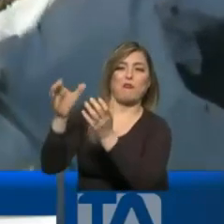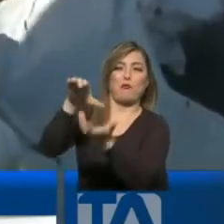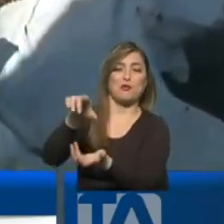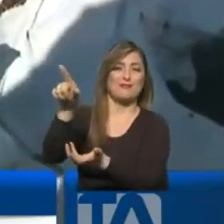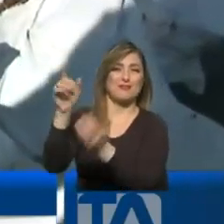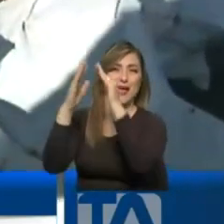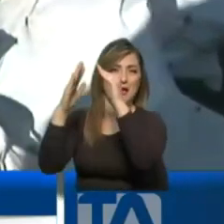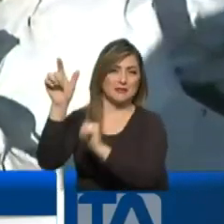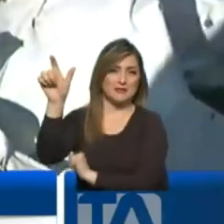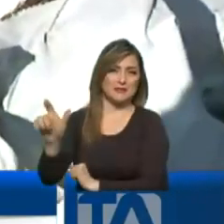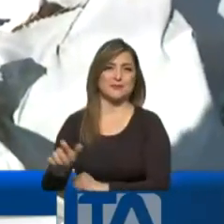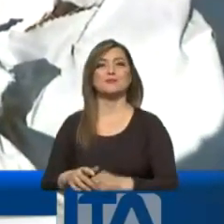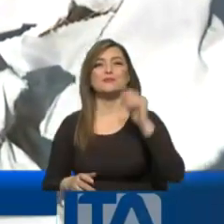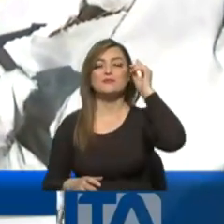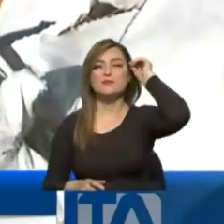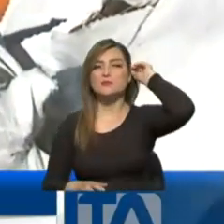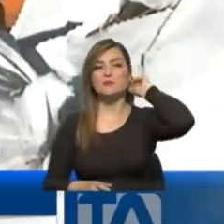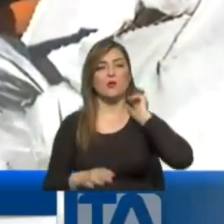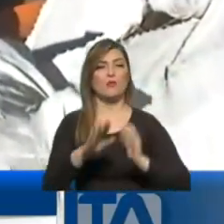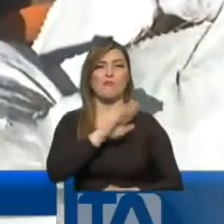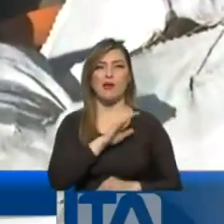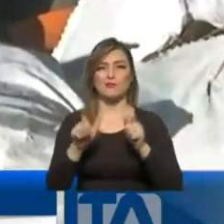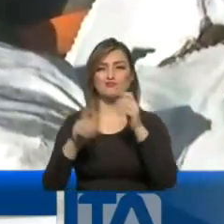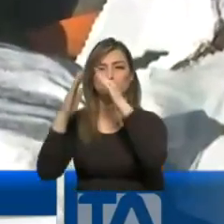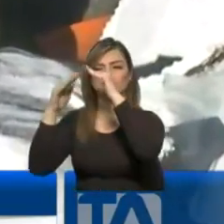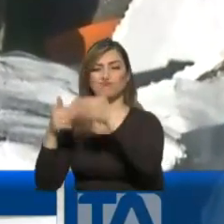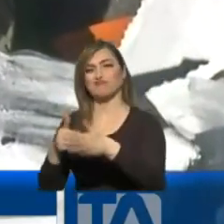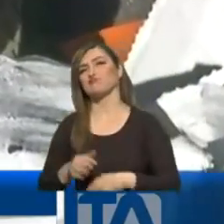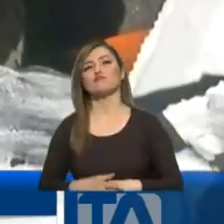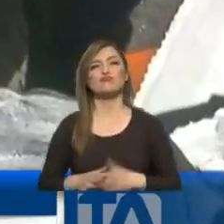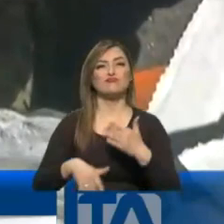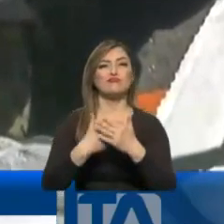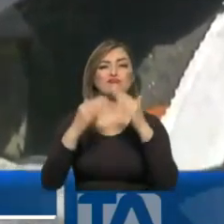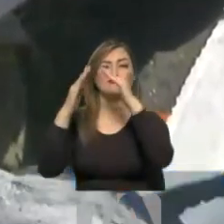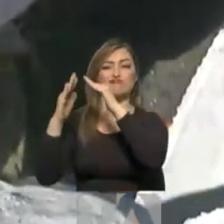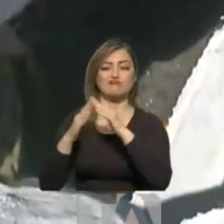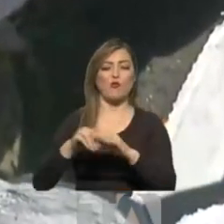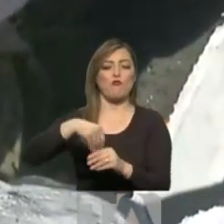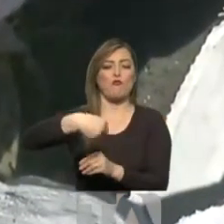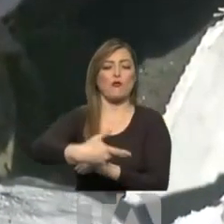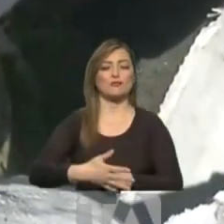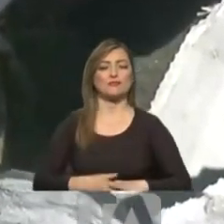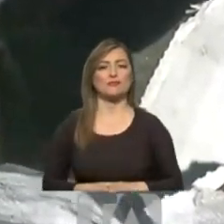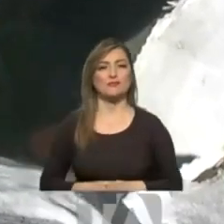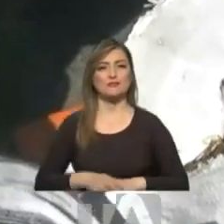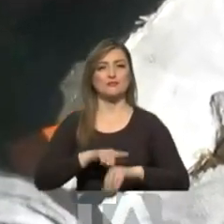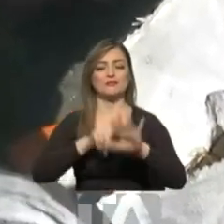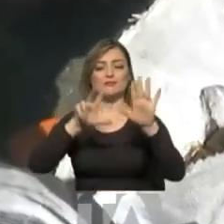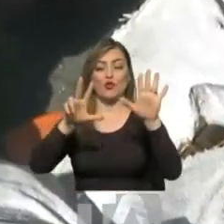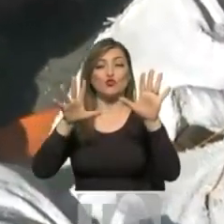lo llaman los moradores de aquí, los malos vecinos, sino en todas las casas del sector. Son exactamente